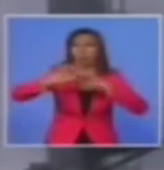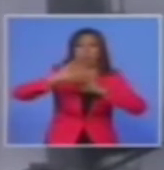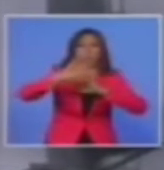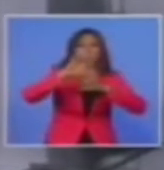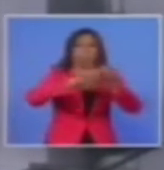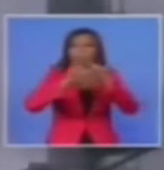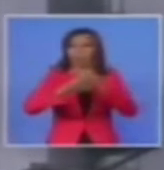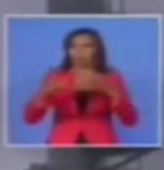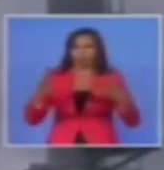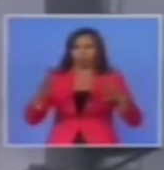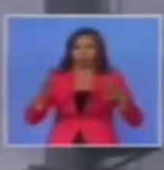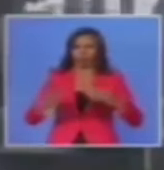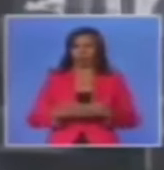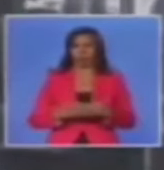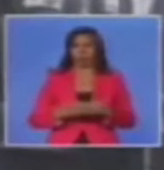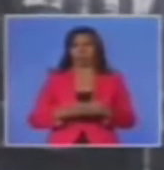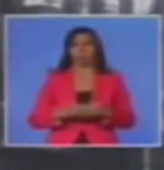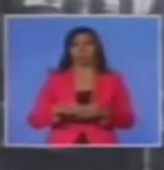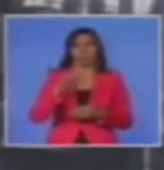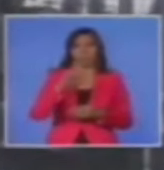inversión de